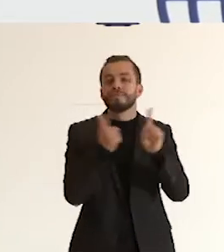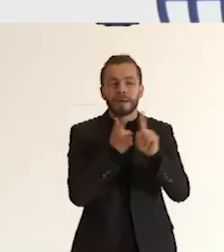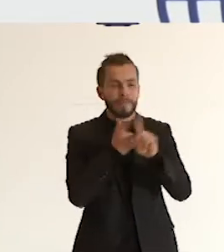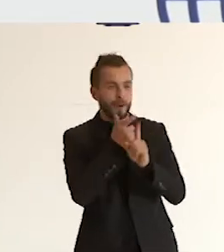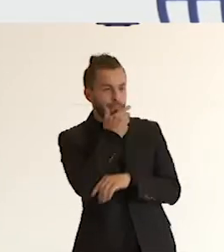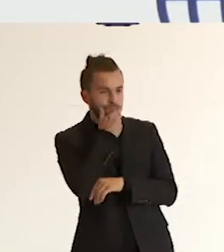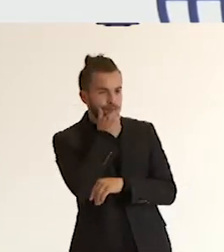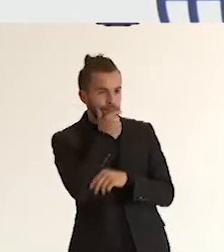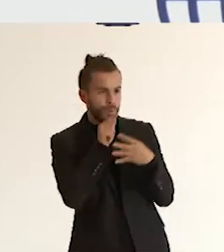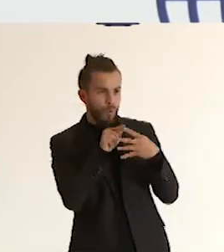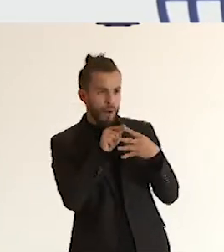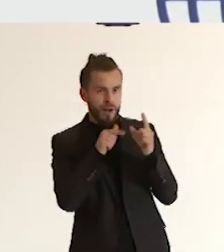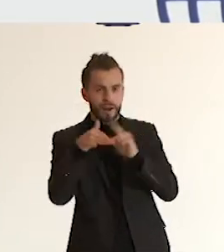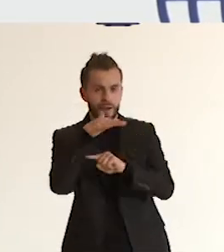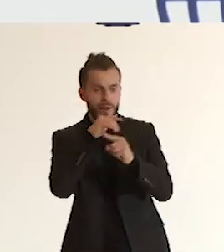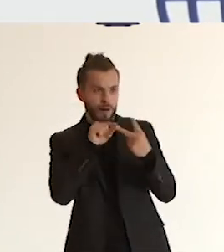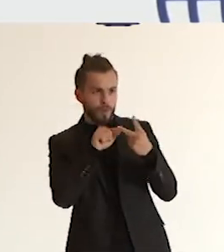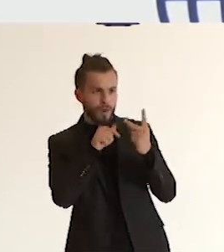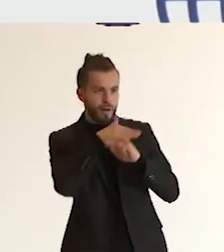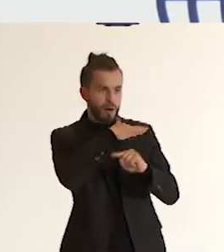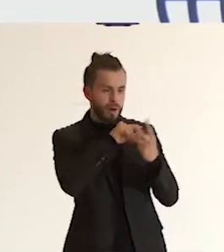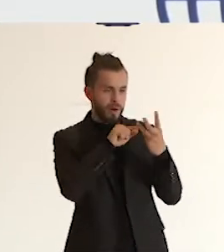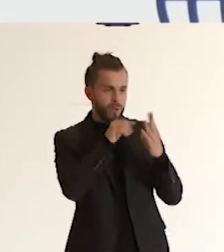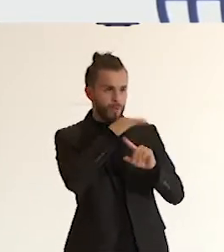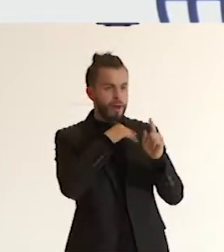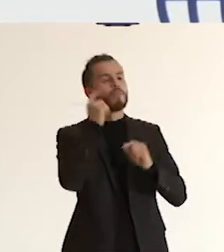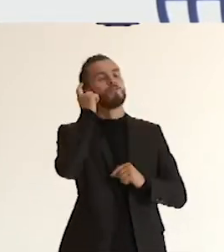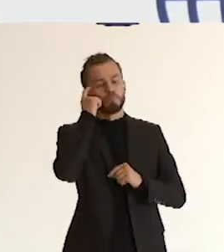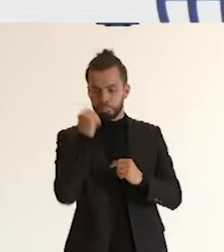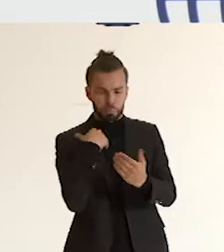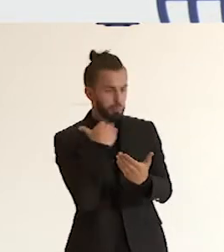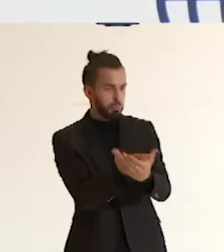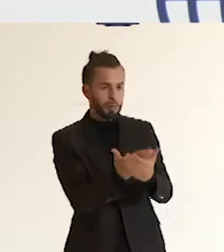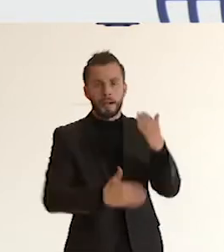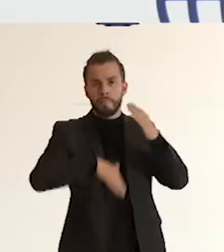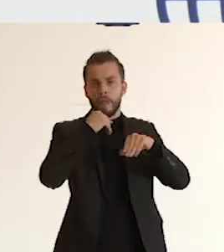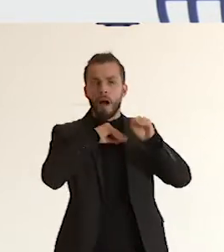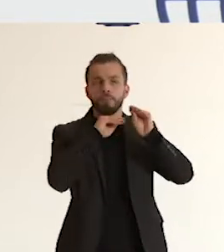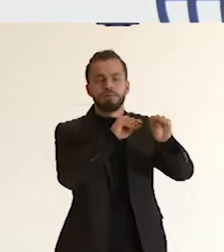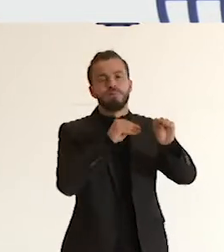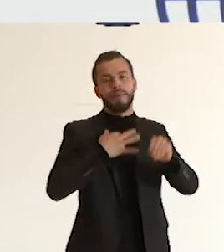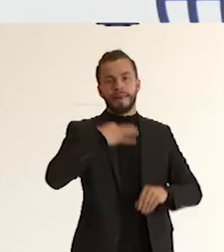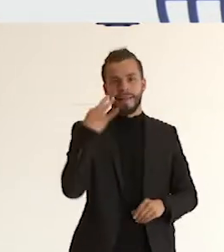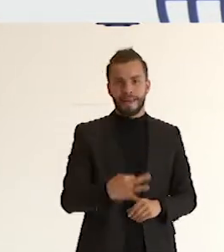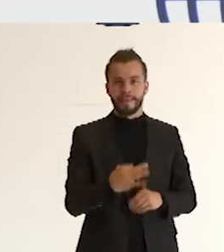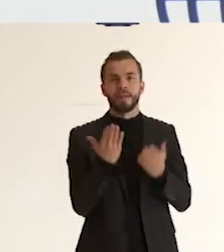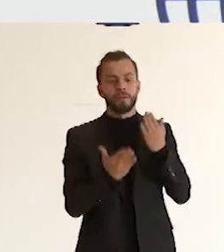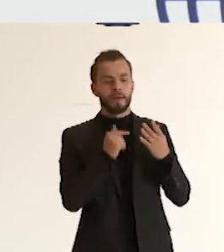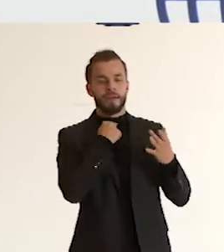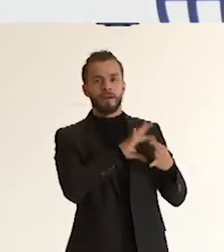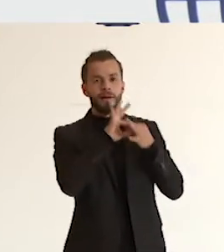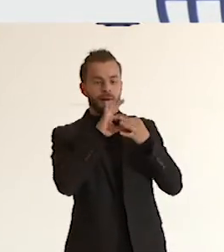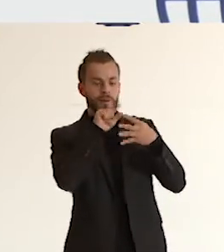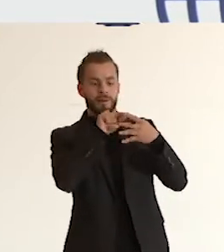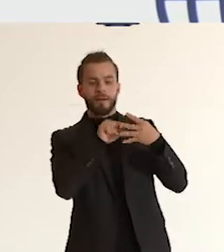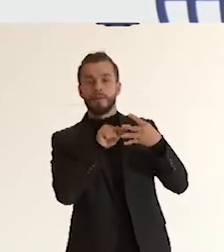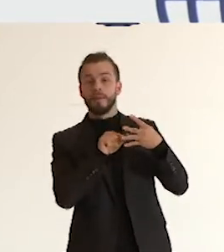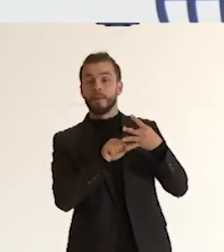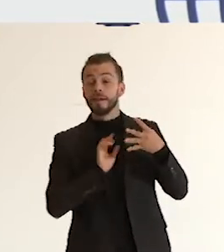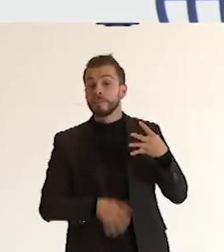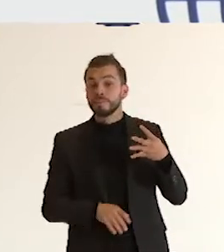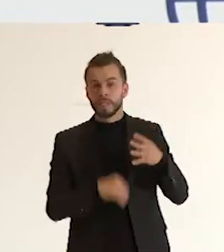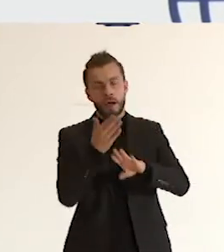de sus ámbitos va a trabajar emular sus propósitos formativos en función de alguno de esos ámbitos obviamente pues uno puede tener